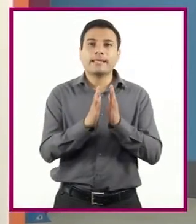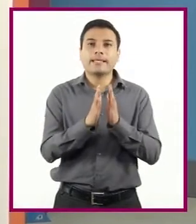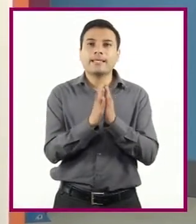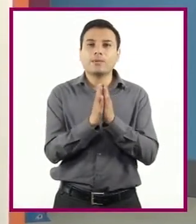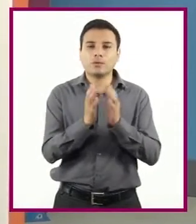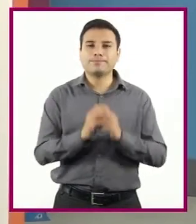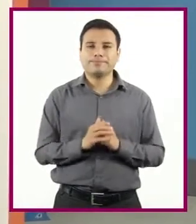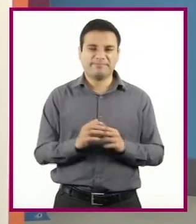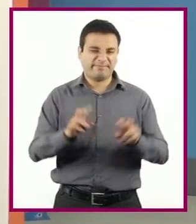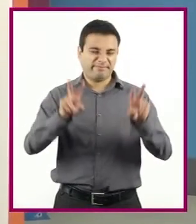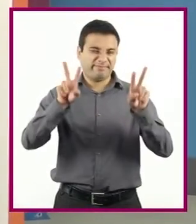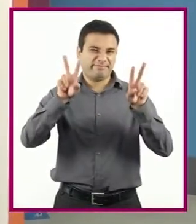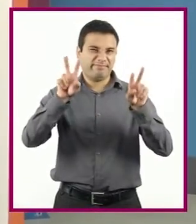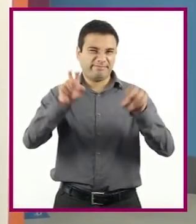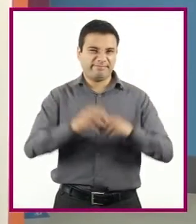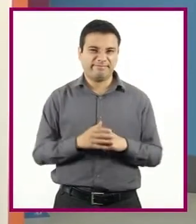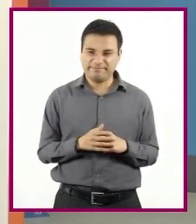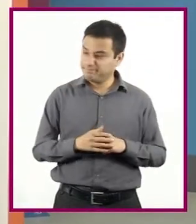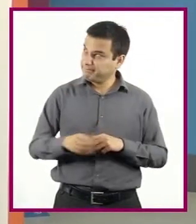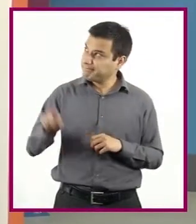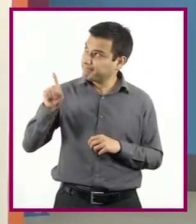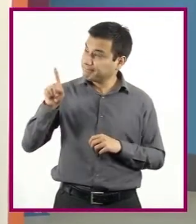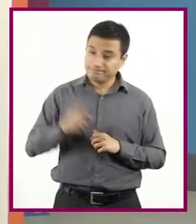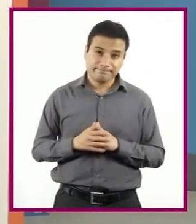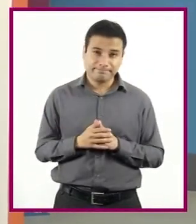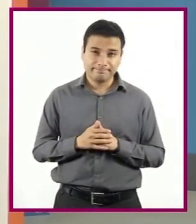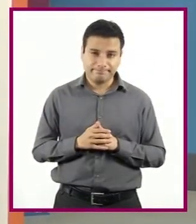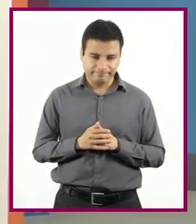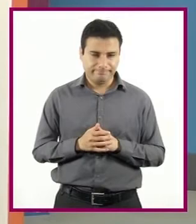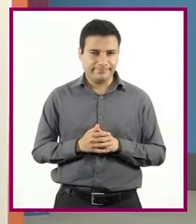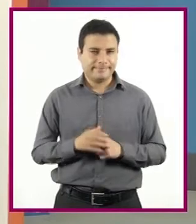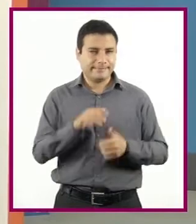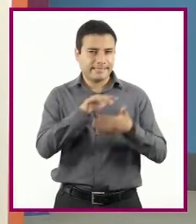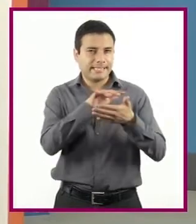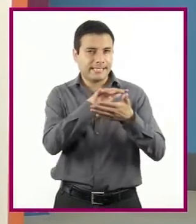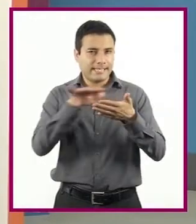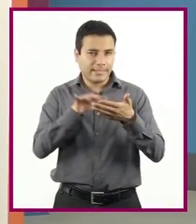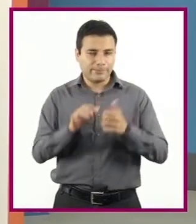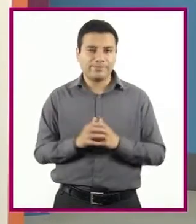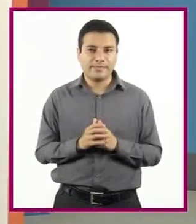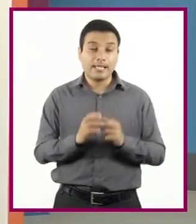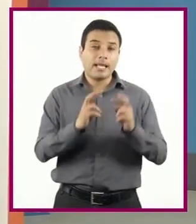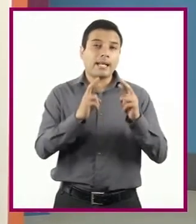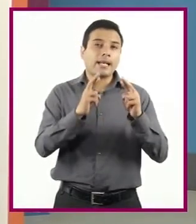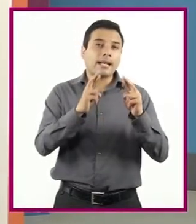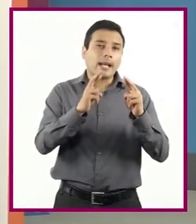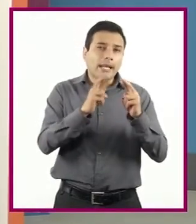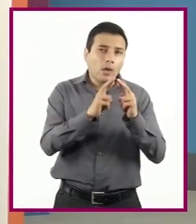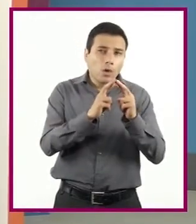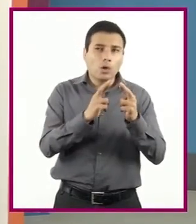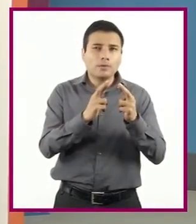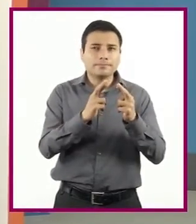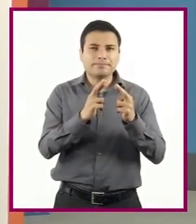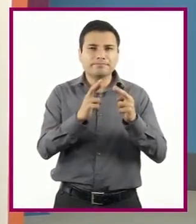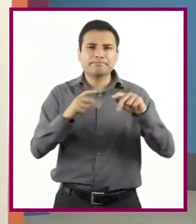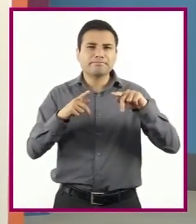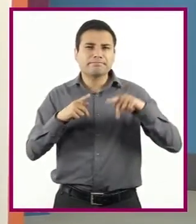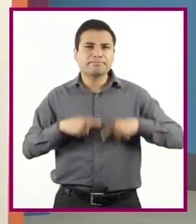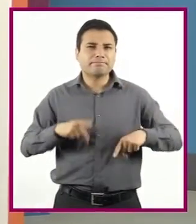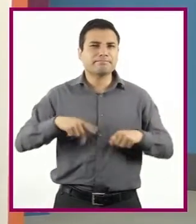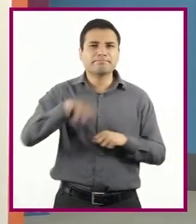Tena, titulado La religión mexica, en el que se relaciona la religión y el aspecto social. Dice: